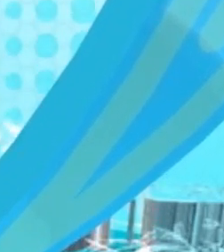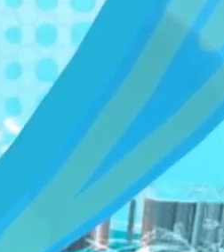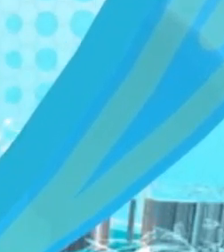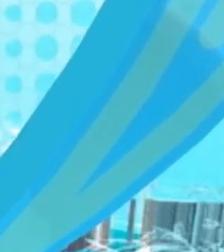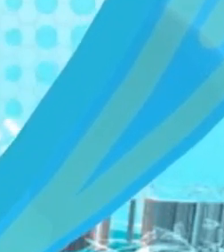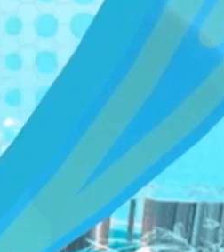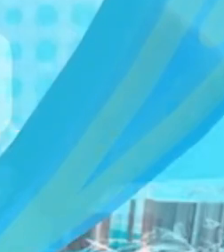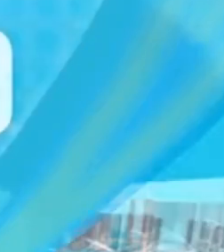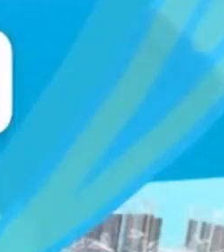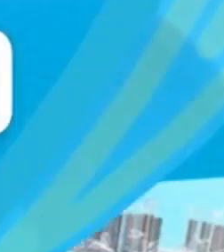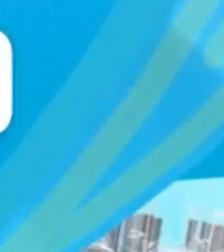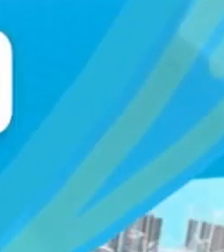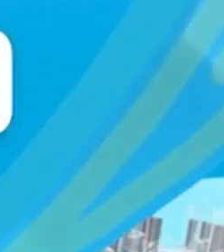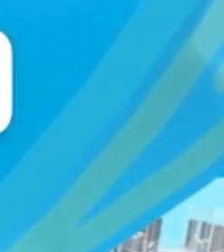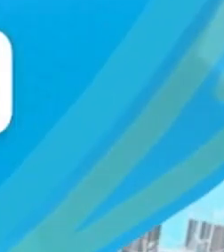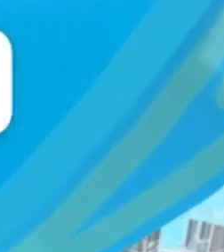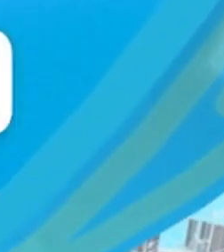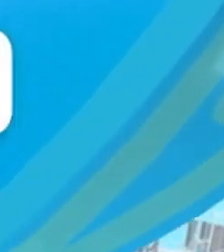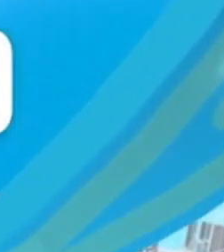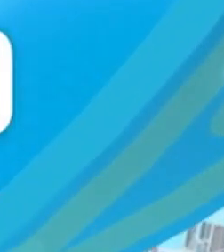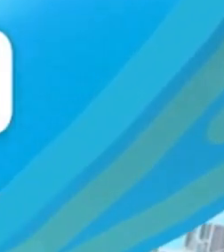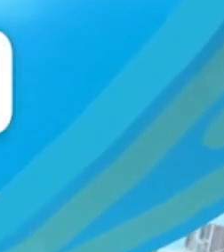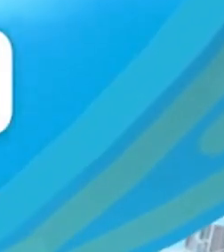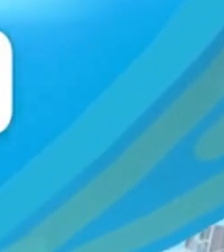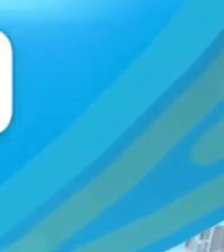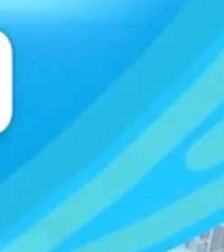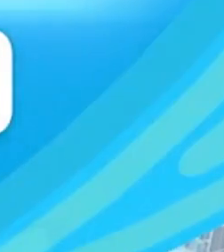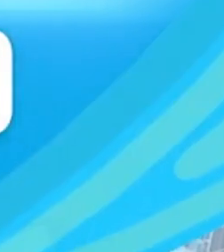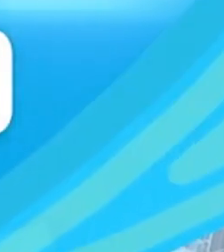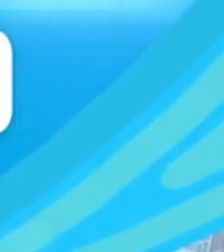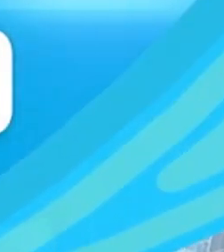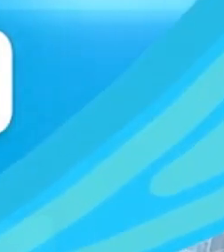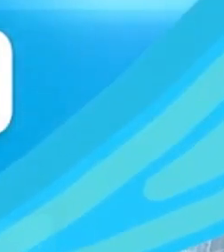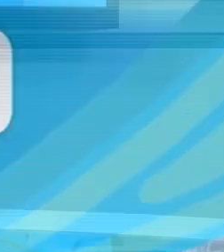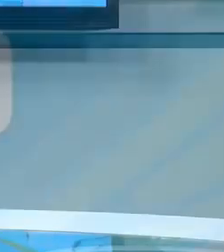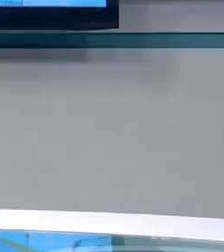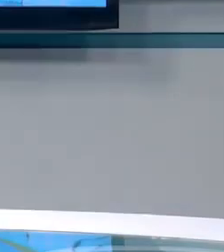Banco Popular presenta El Tipo de Cambio.